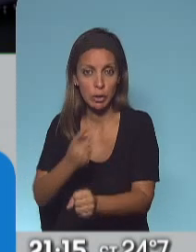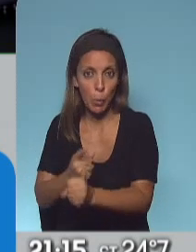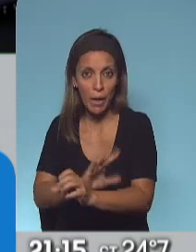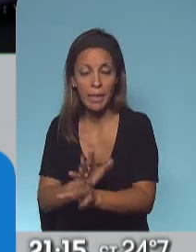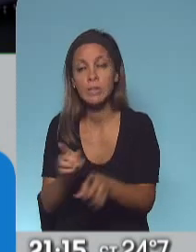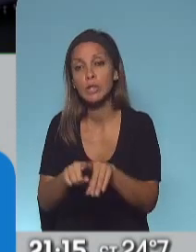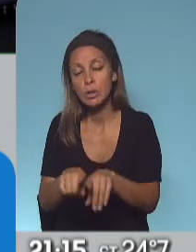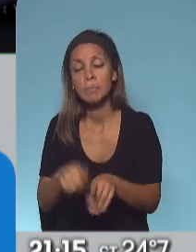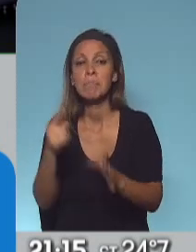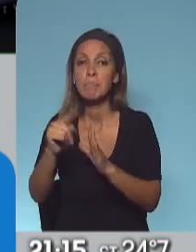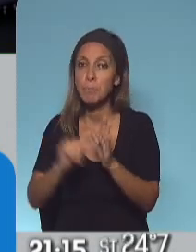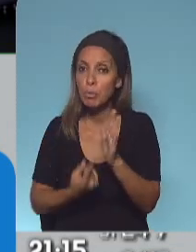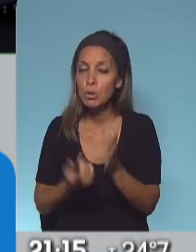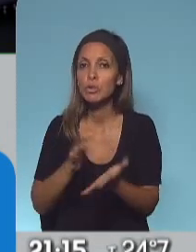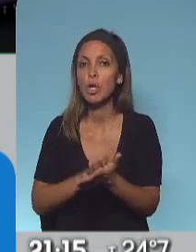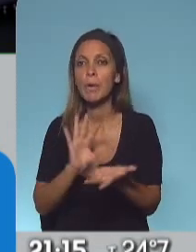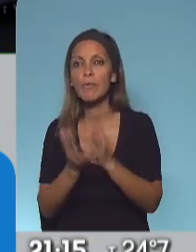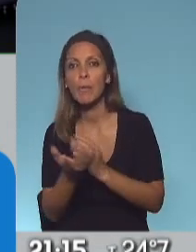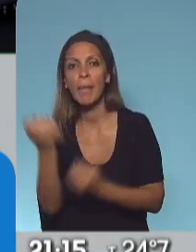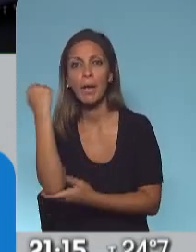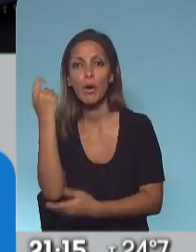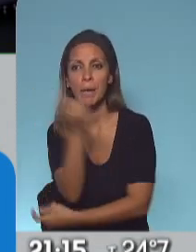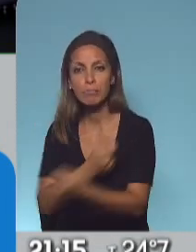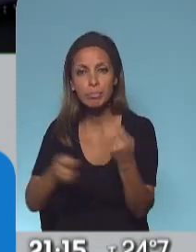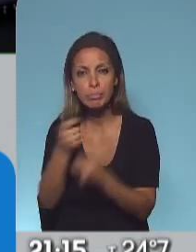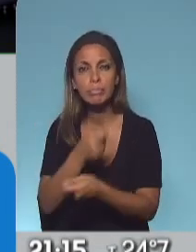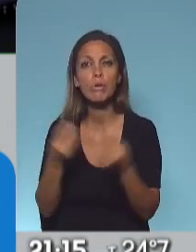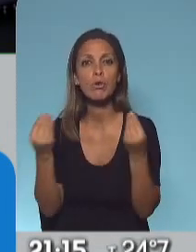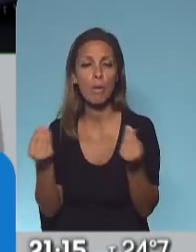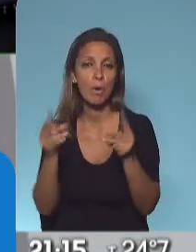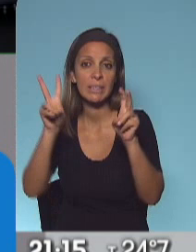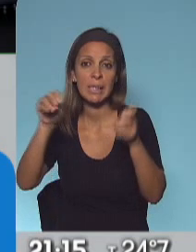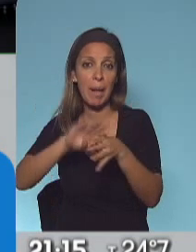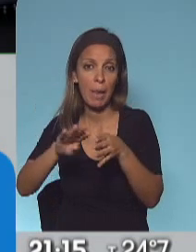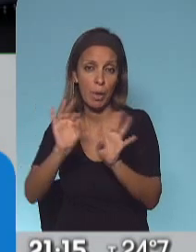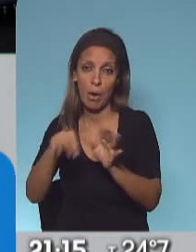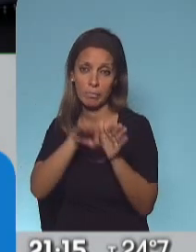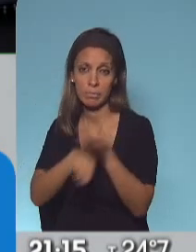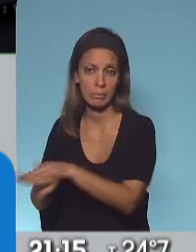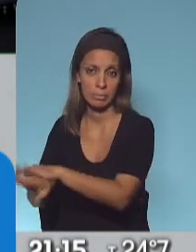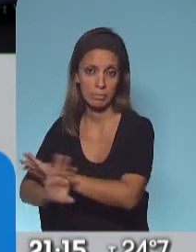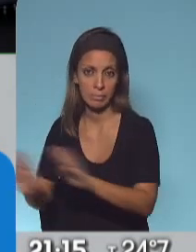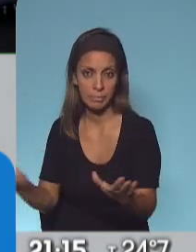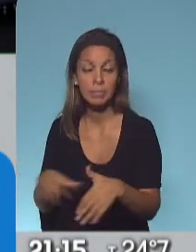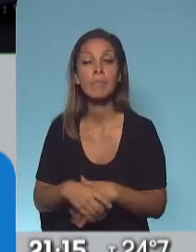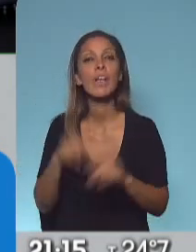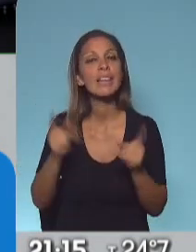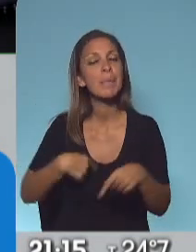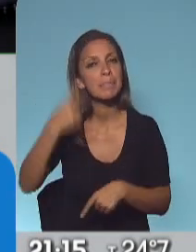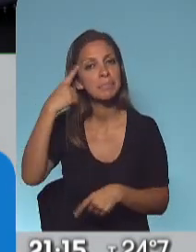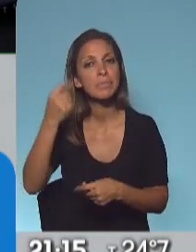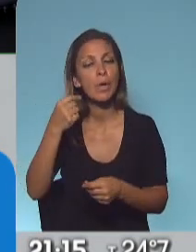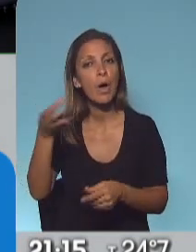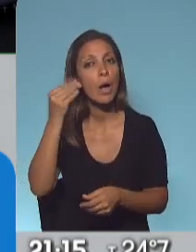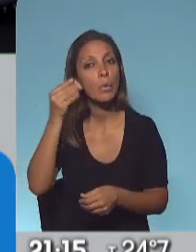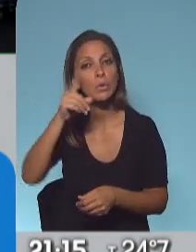volviendo al punto anterior del cómo funciona la economía, por ejemplo, el tema de la deuda pasó a segundo plano. Sí, pienso también, cuando uno escucha a Alberto